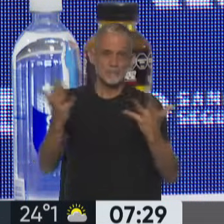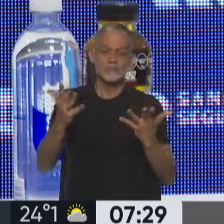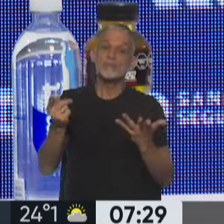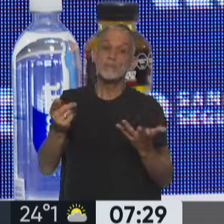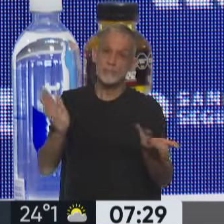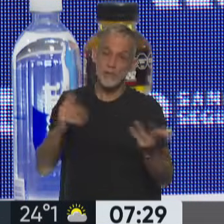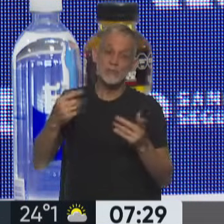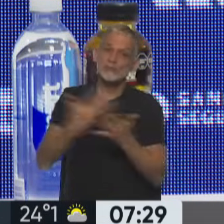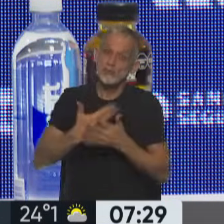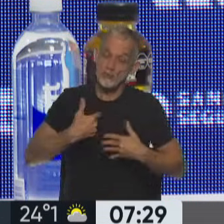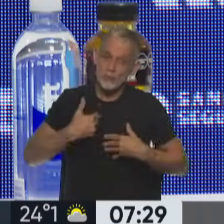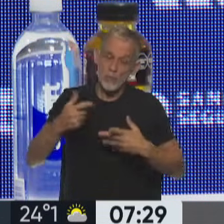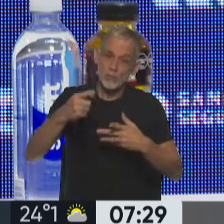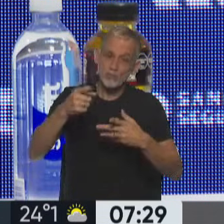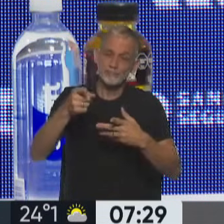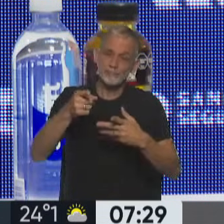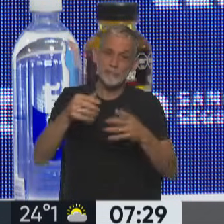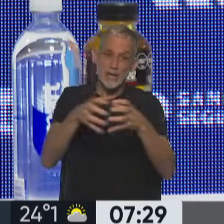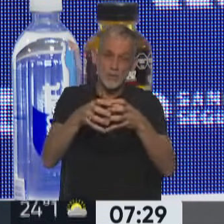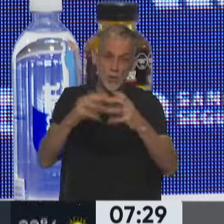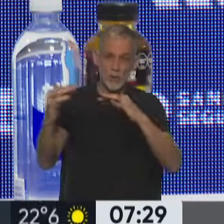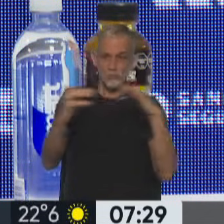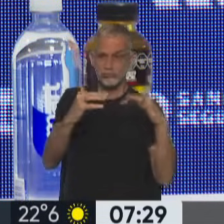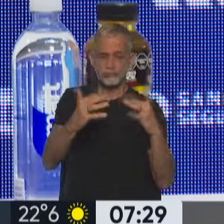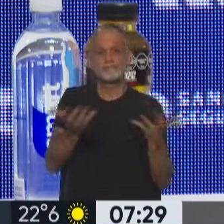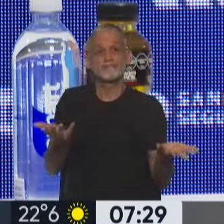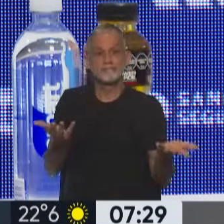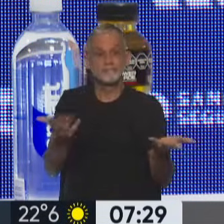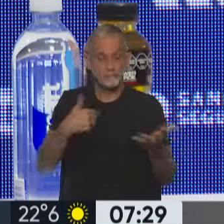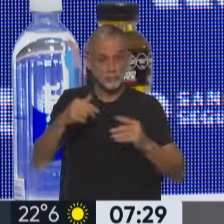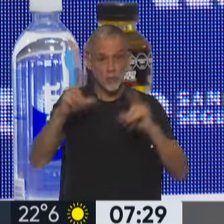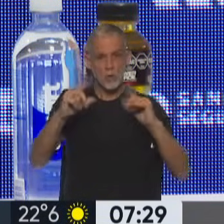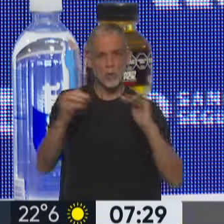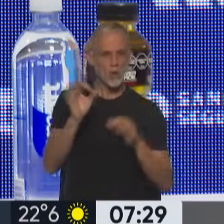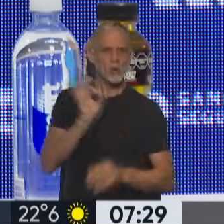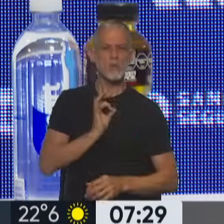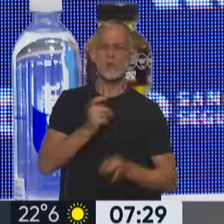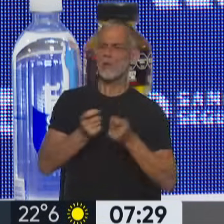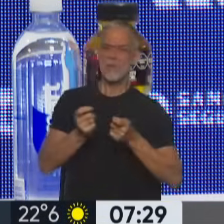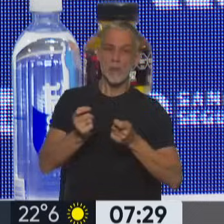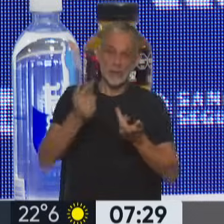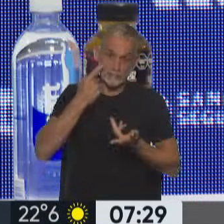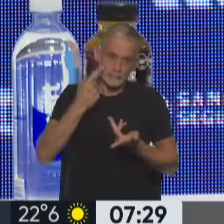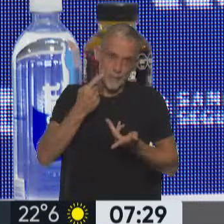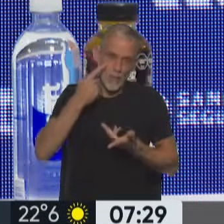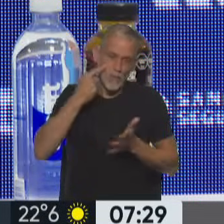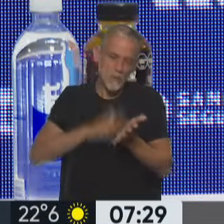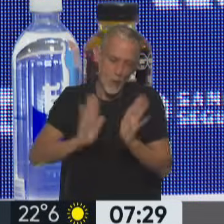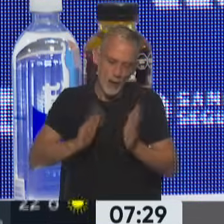en diferentes partidos y el equipo ha sabido sufrir. Y hay veces que somos protagonistas con la pelota y que es lo que intentaremos hacer.